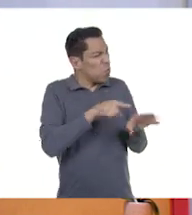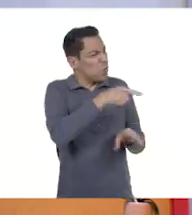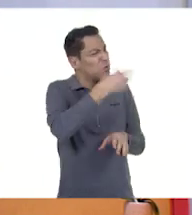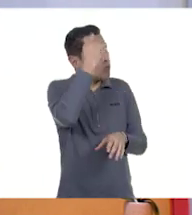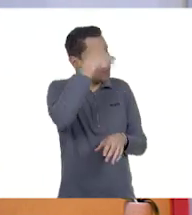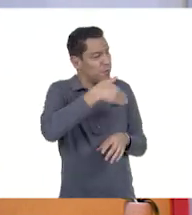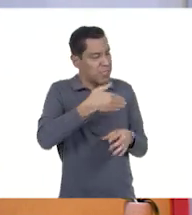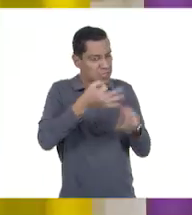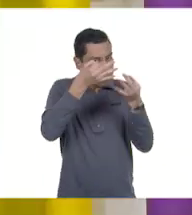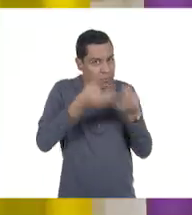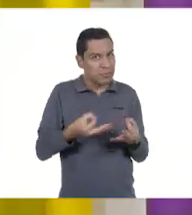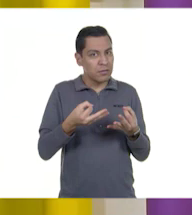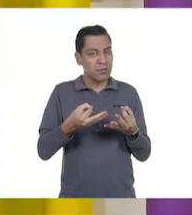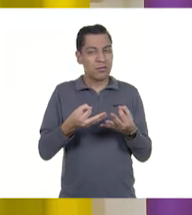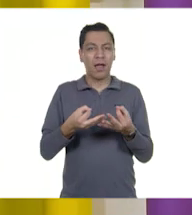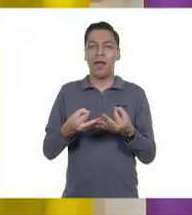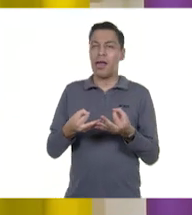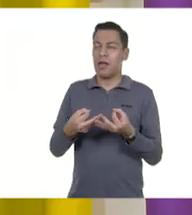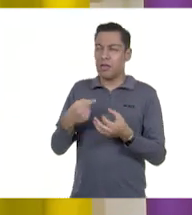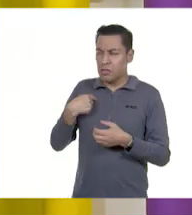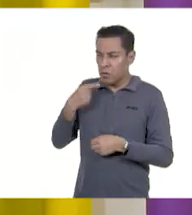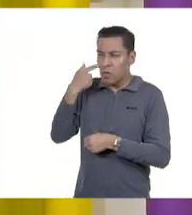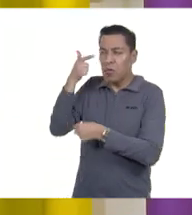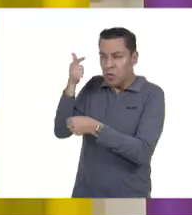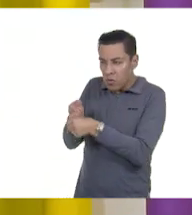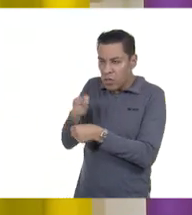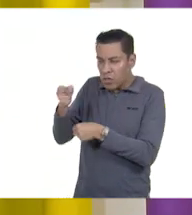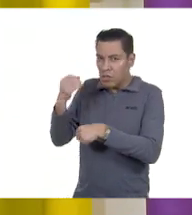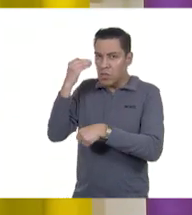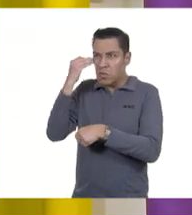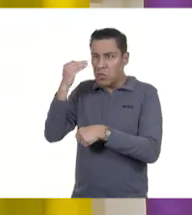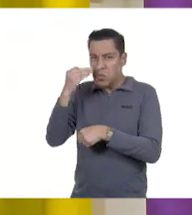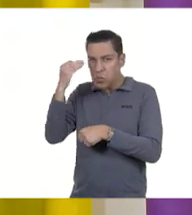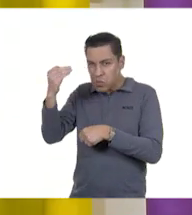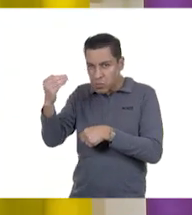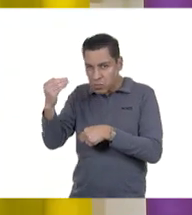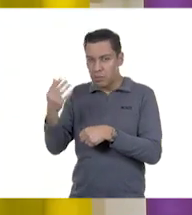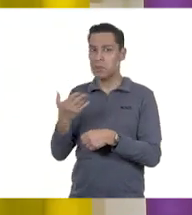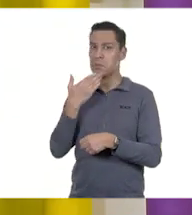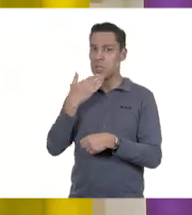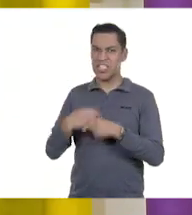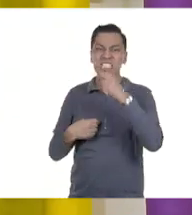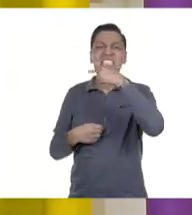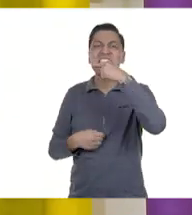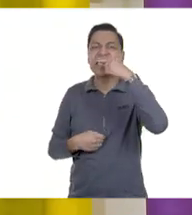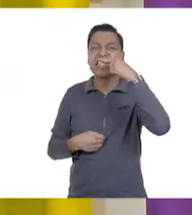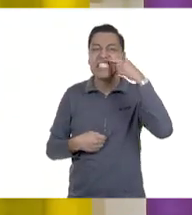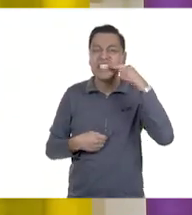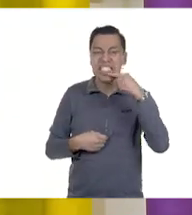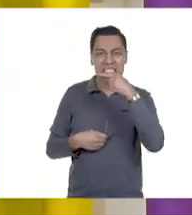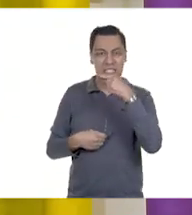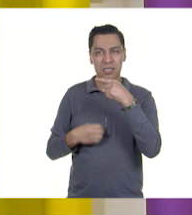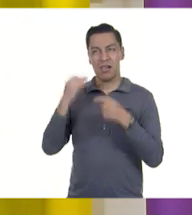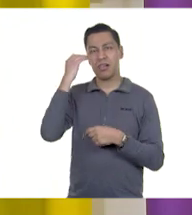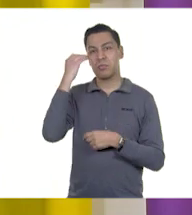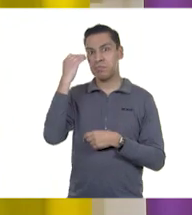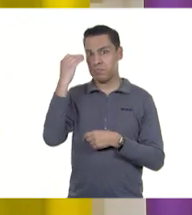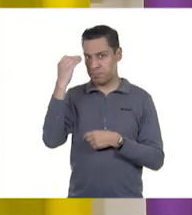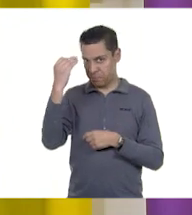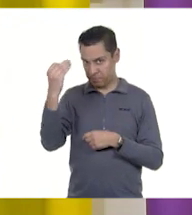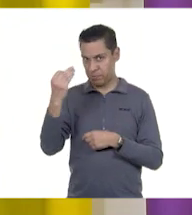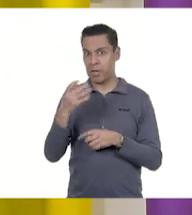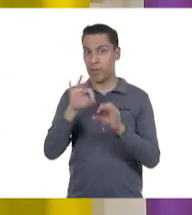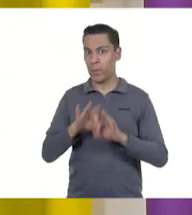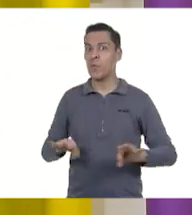correcto? Porque me di cuenta que te tomaste el tiempo suficiente para poder limpiar todas tus piezas dentales y algo muy importante que se debe